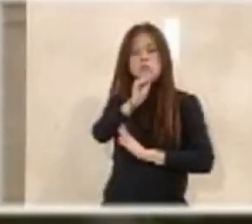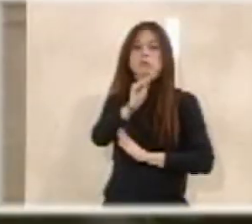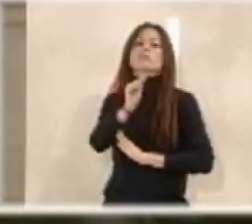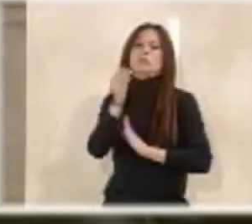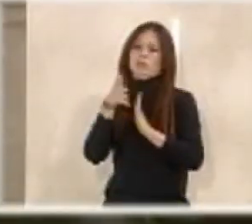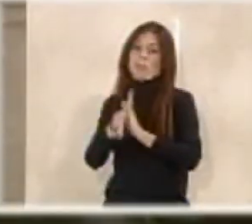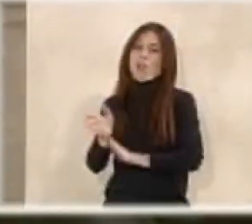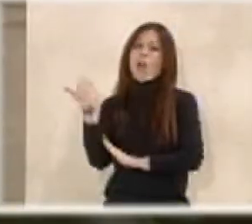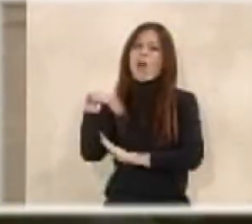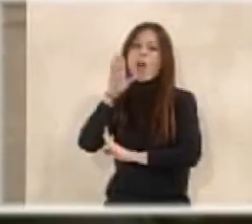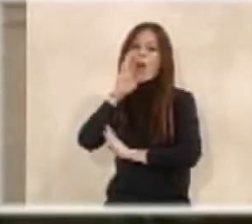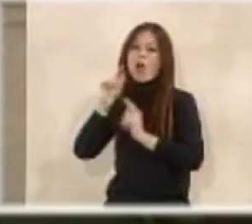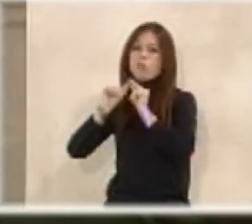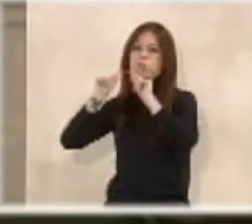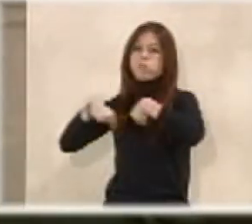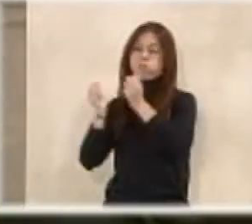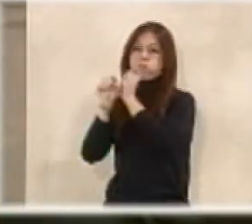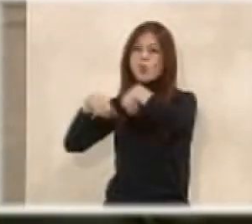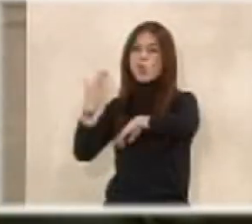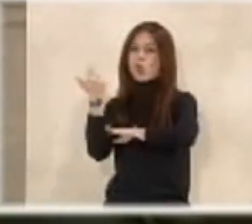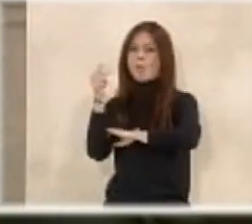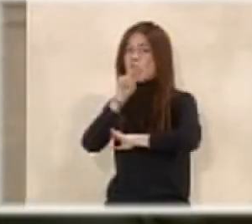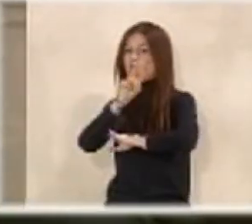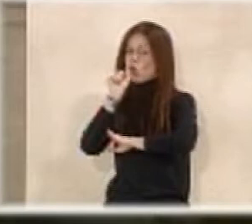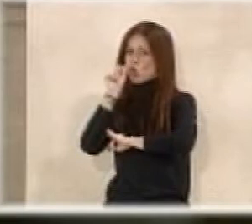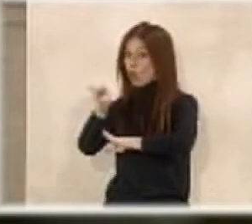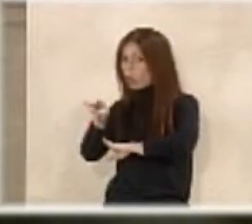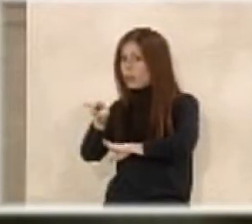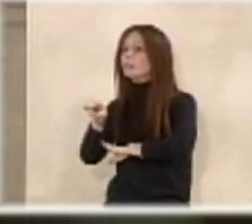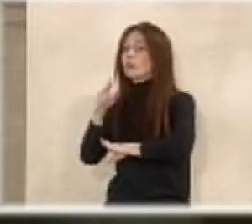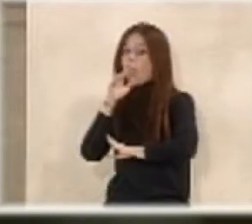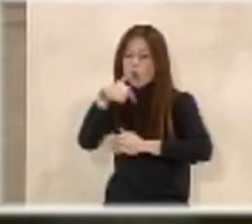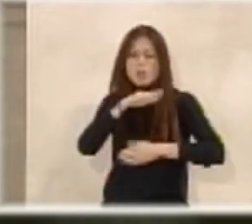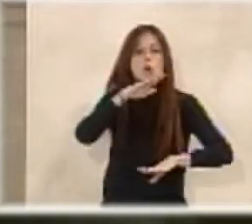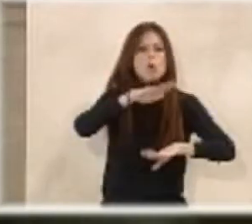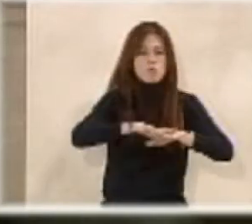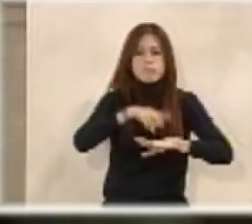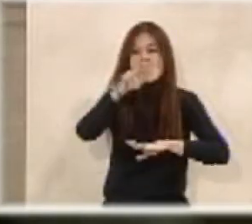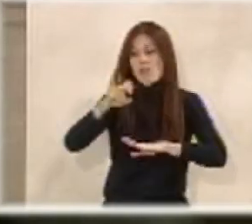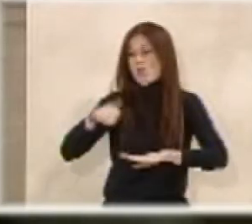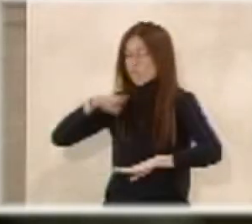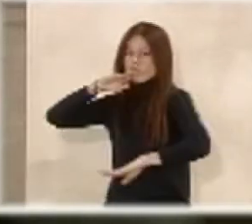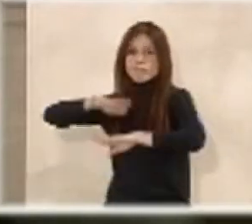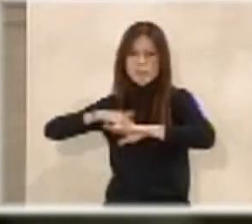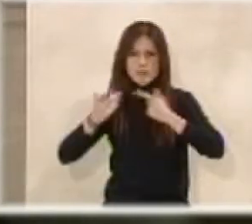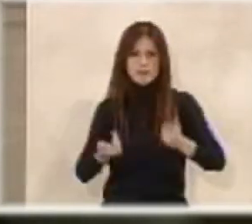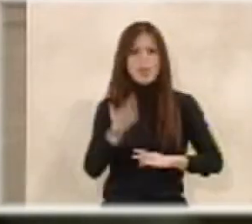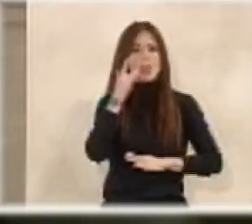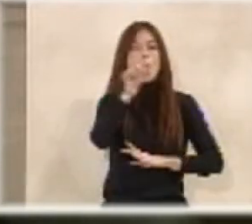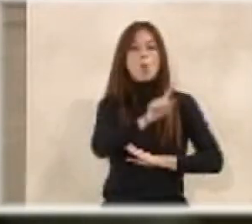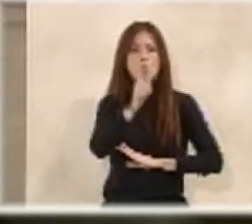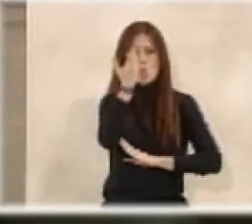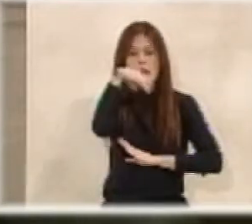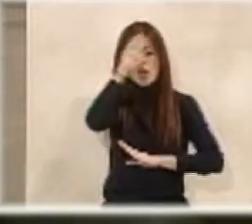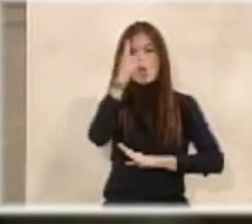se cumple el acuerdo que se acordó en el año 2012, subida que será con carácter retroactivo y que será aplicable, como digo, desde el 1 de enero